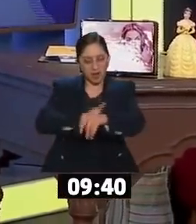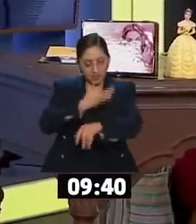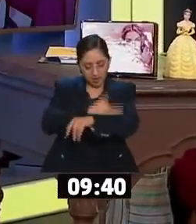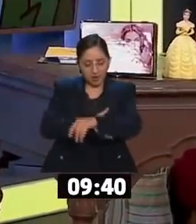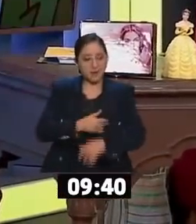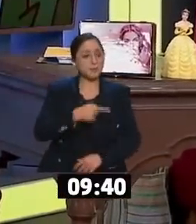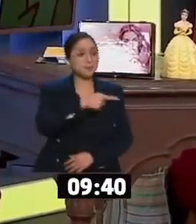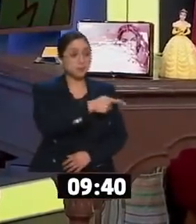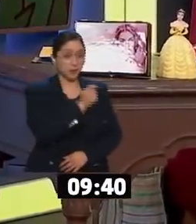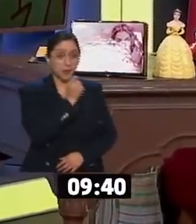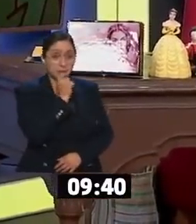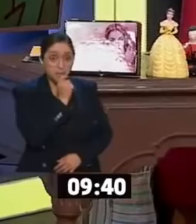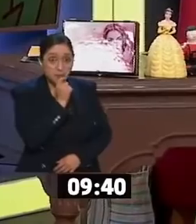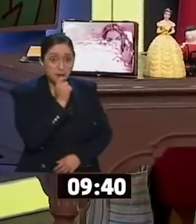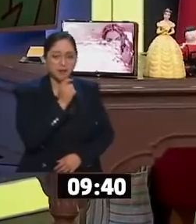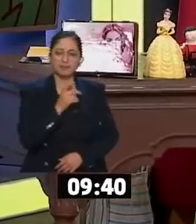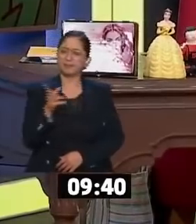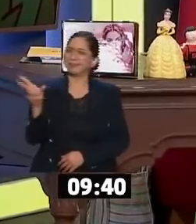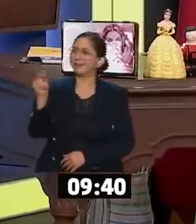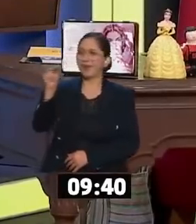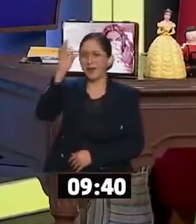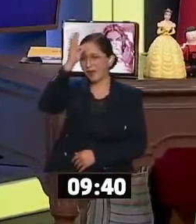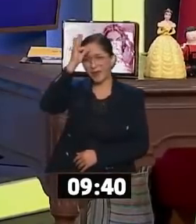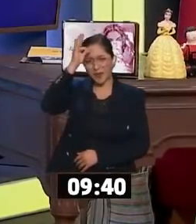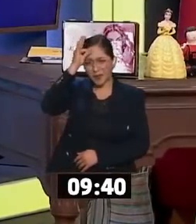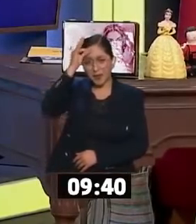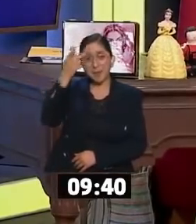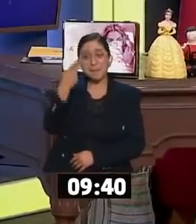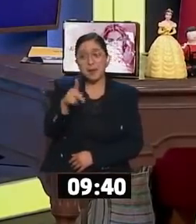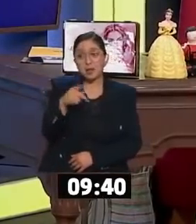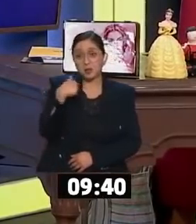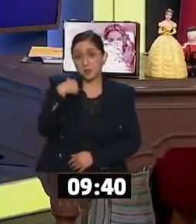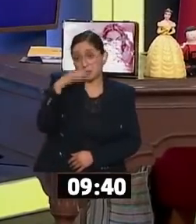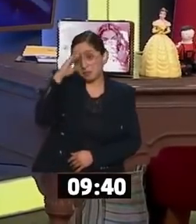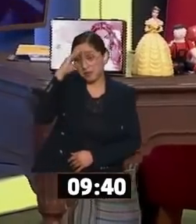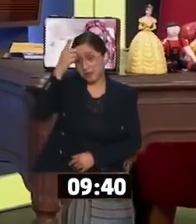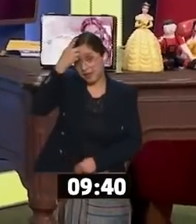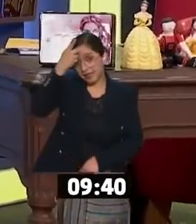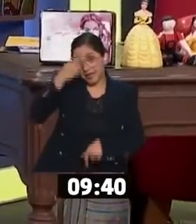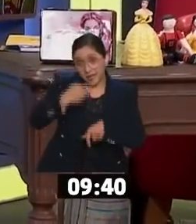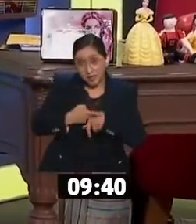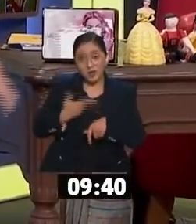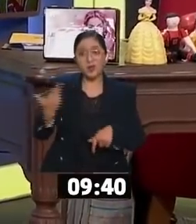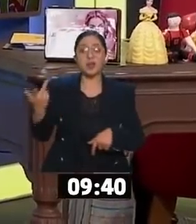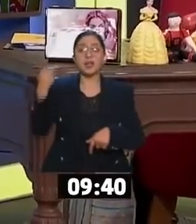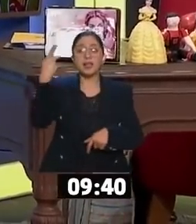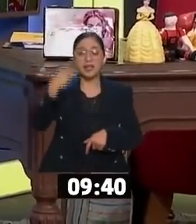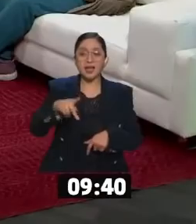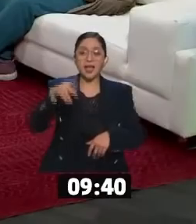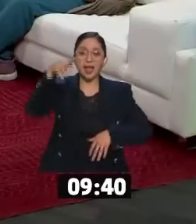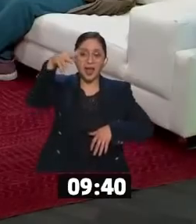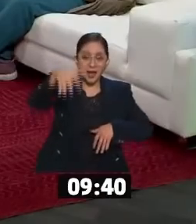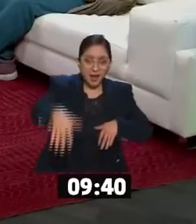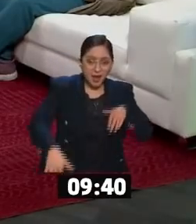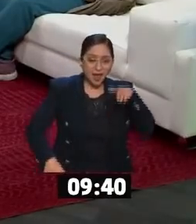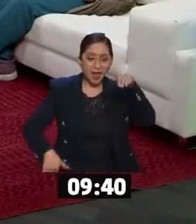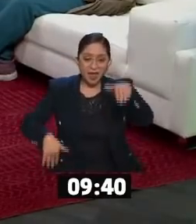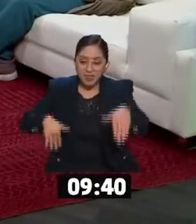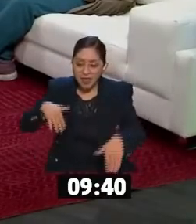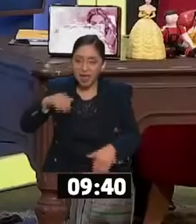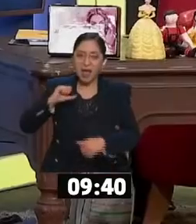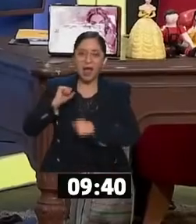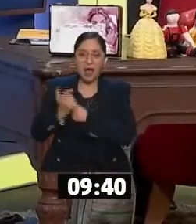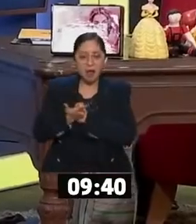te dices, ¿no? baboso. Pero casi, yo creo que el director sí, porque me ha puesto a nadar en seco y... Sí, sí se meten algo.